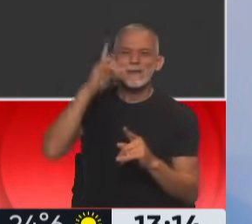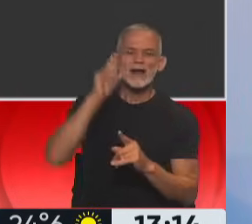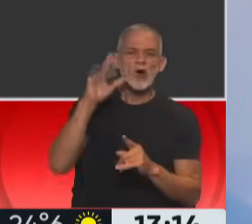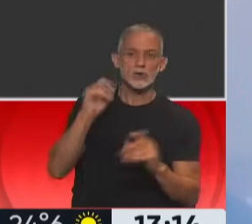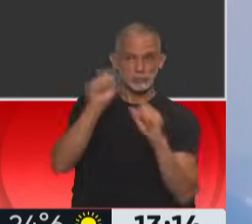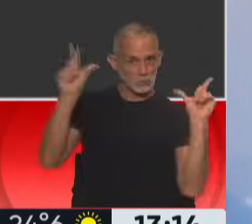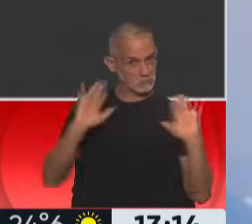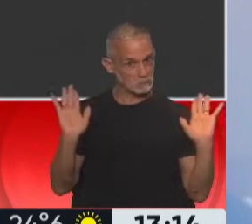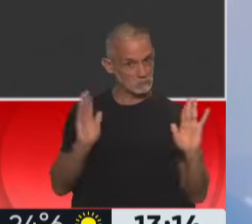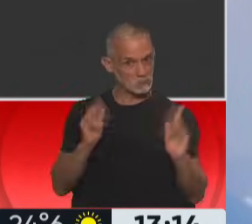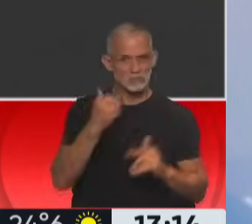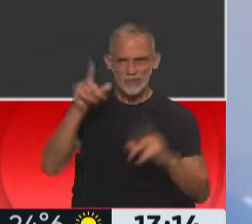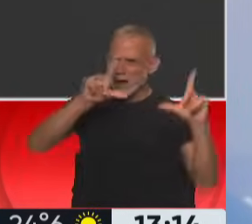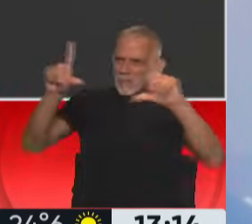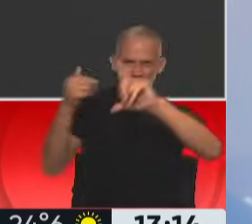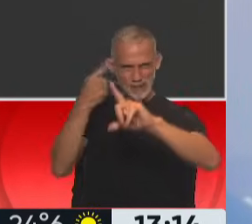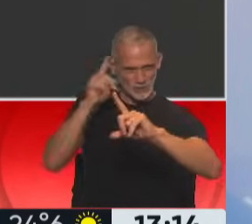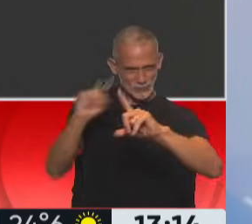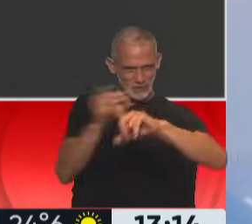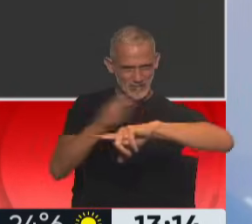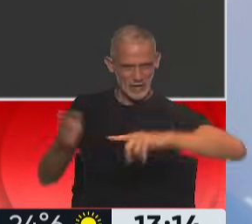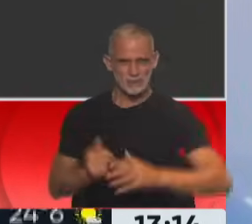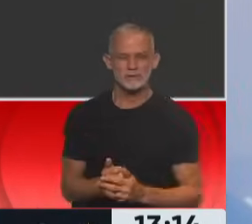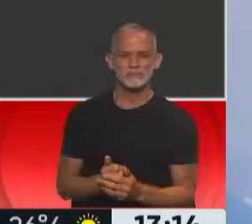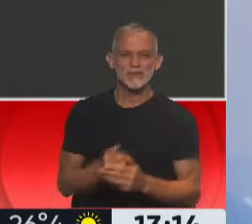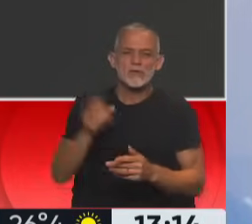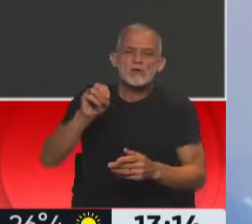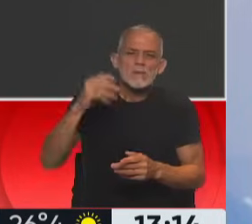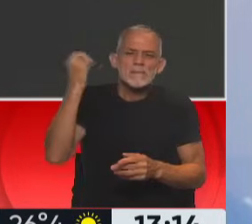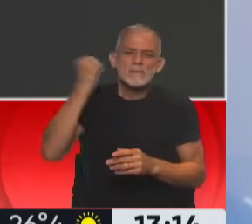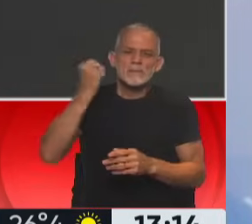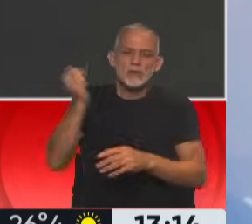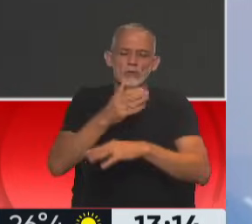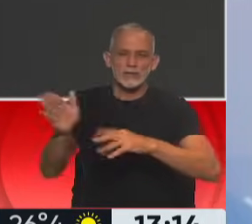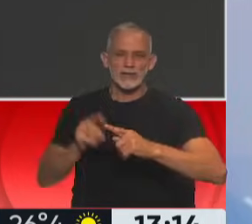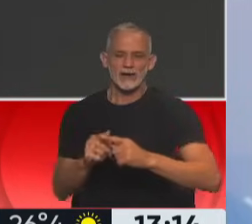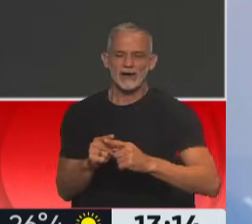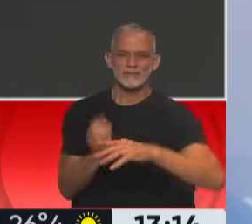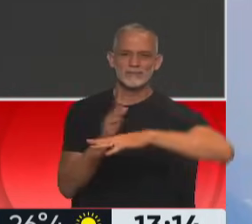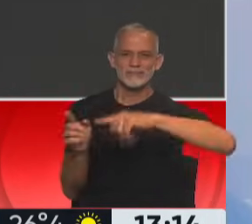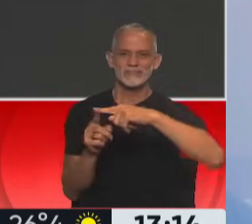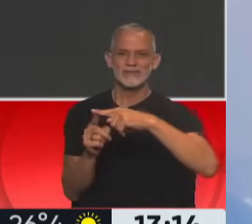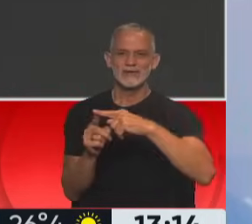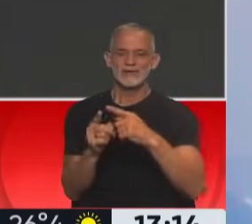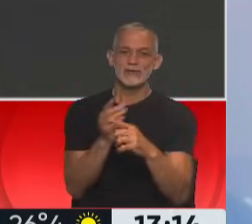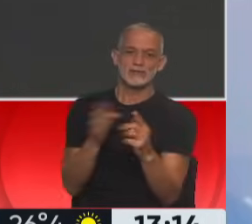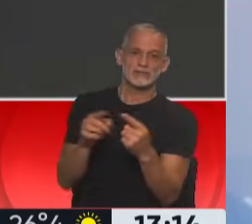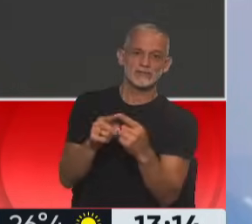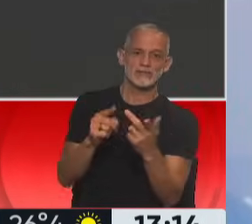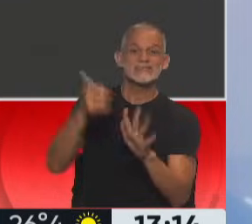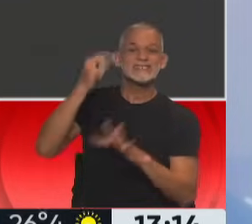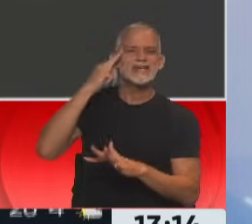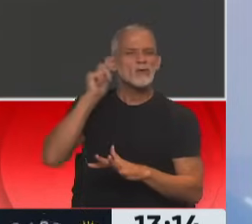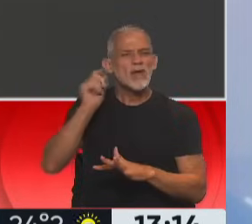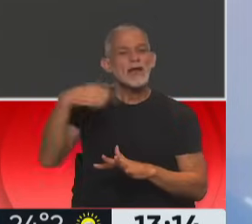momento también, pero vamos a repasar algunos nombres de los más importantes. Matteo Maria Zuppi, 69 años,